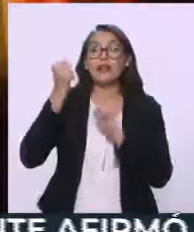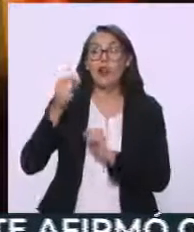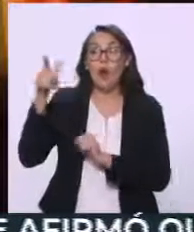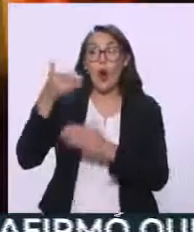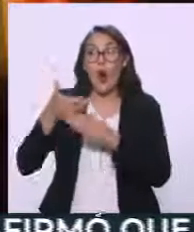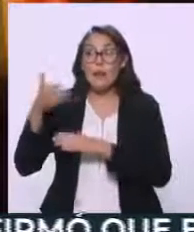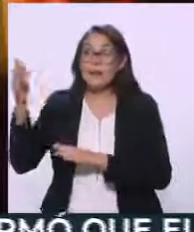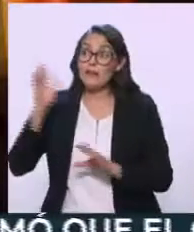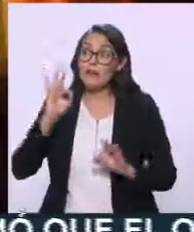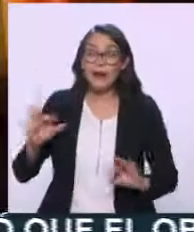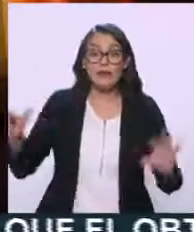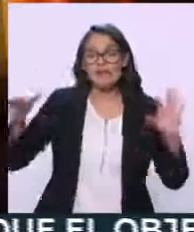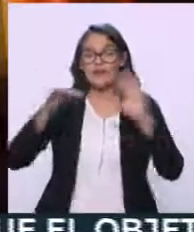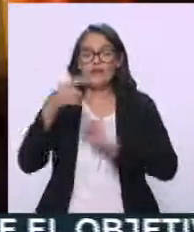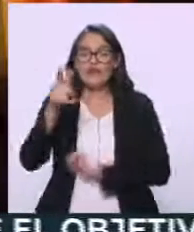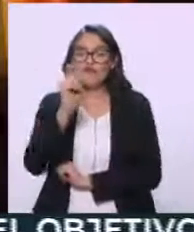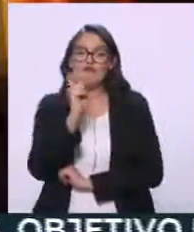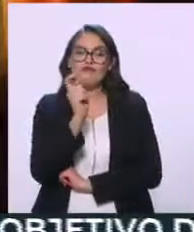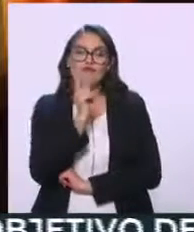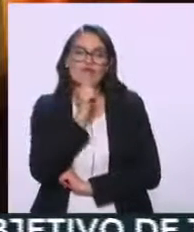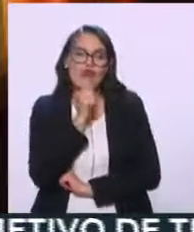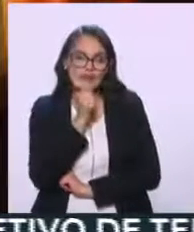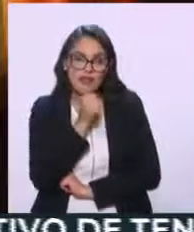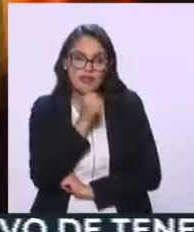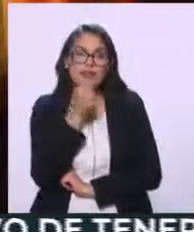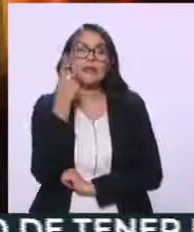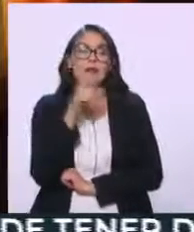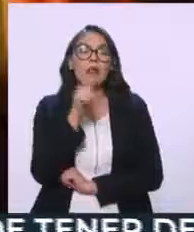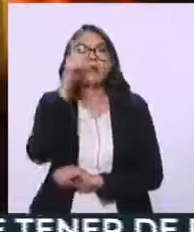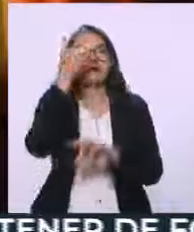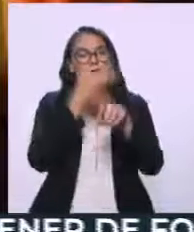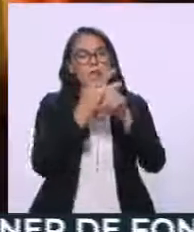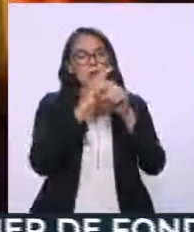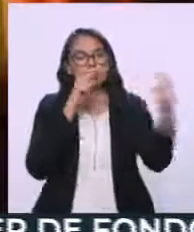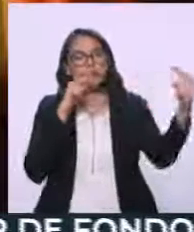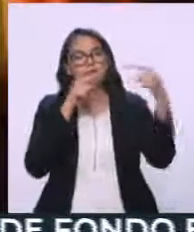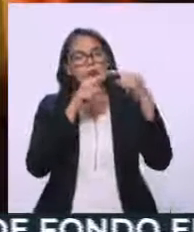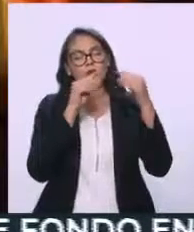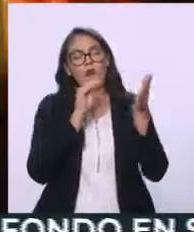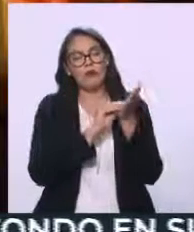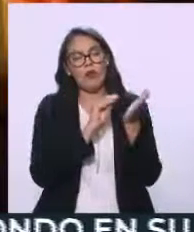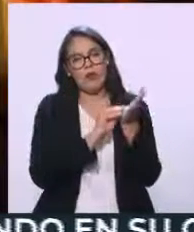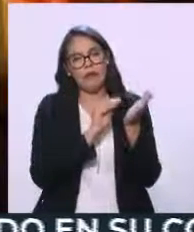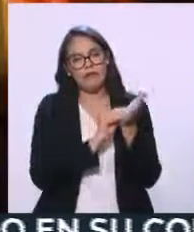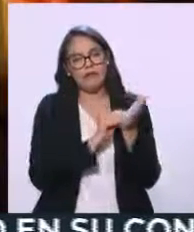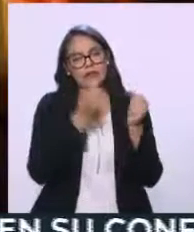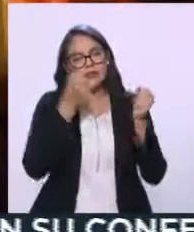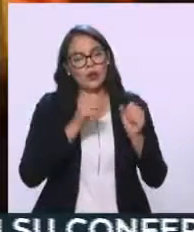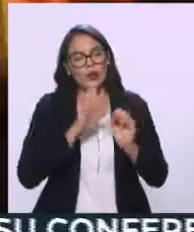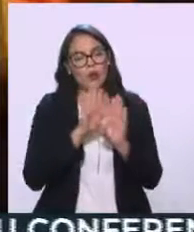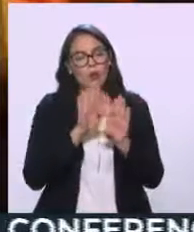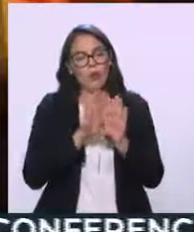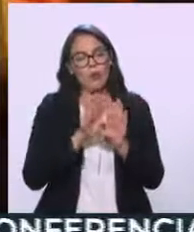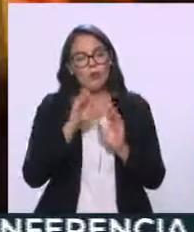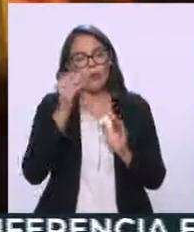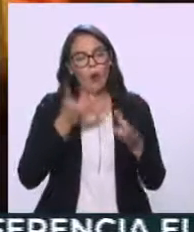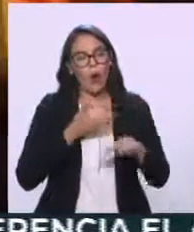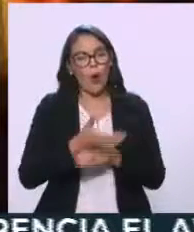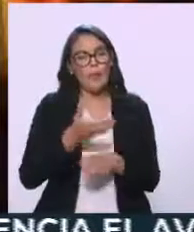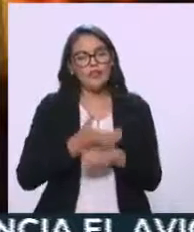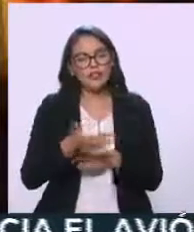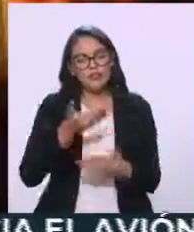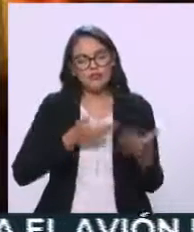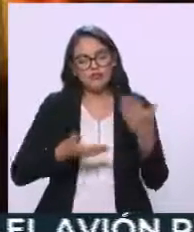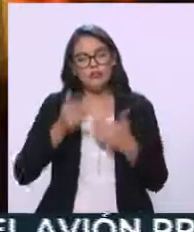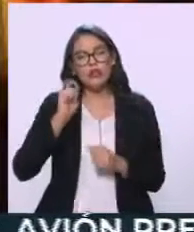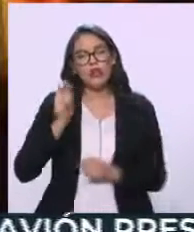esté siendo rehabilitado, el que tenemos con Asia, pero sí el que tenemos con Estados Unidos, donde normalmente tenemos una balanza comercial superavitaria, y